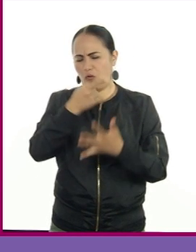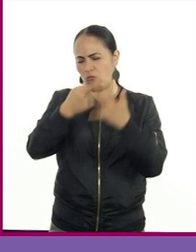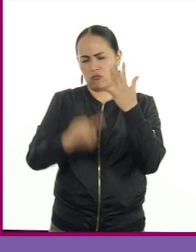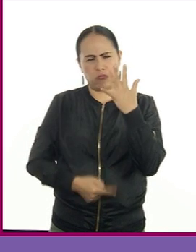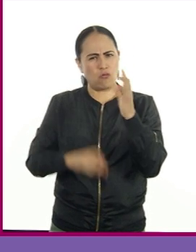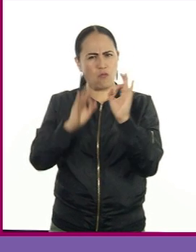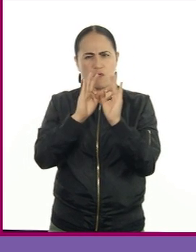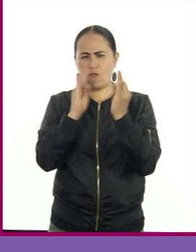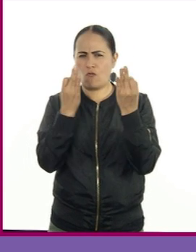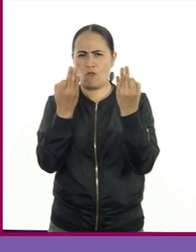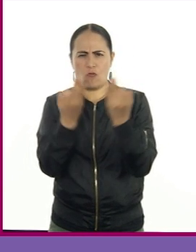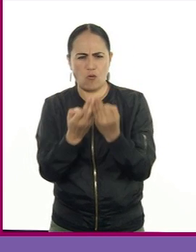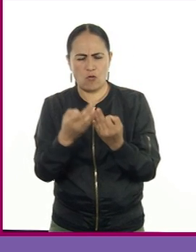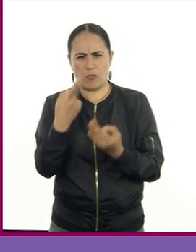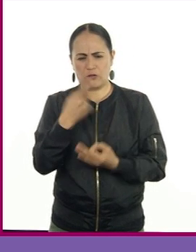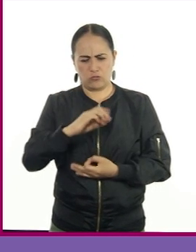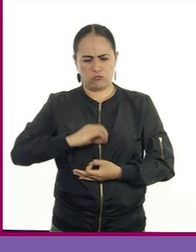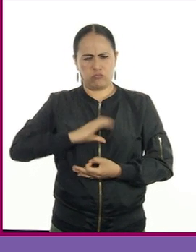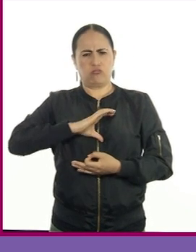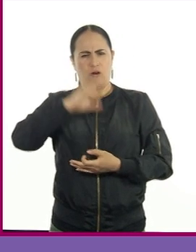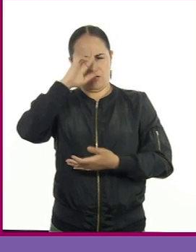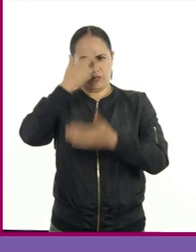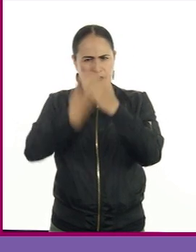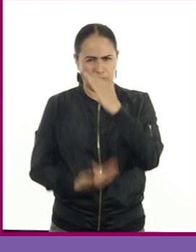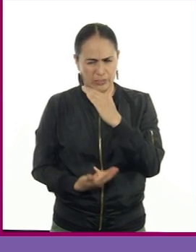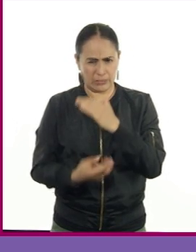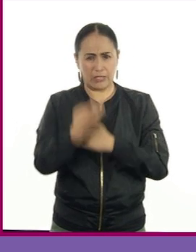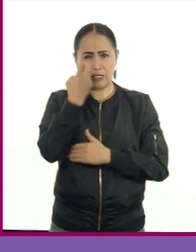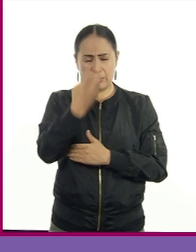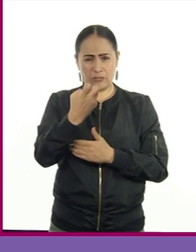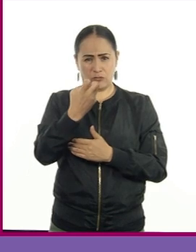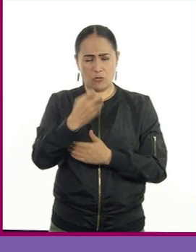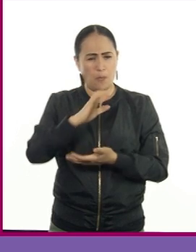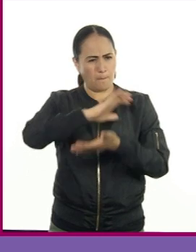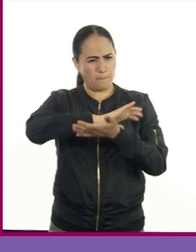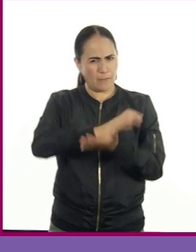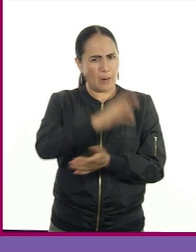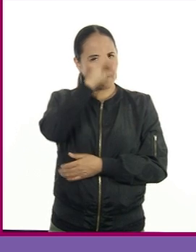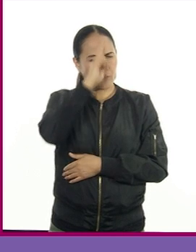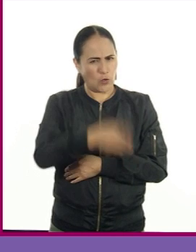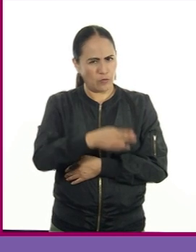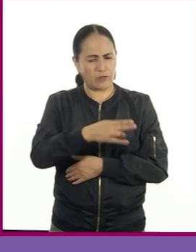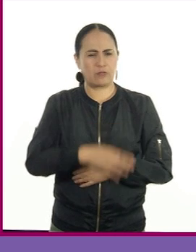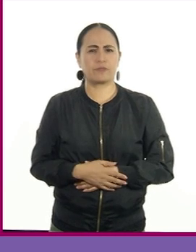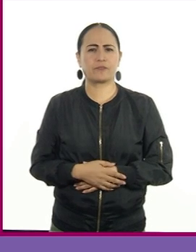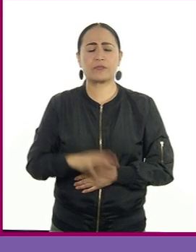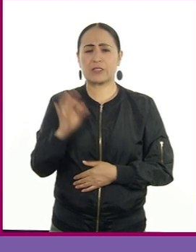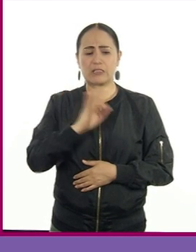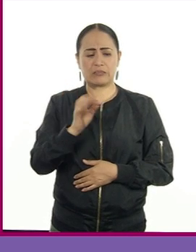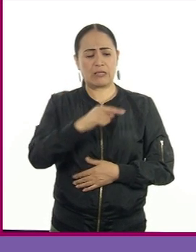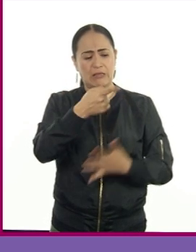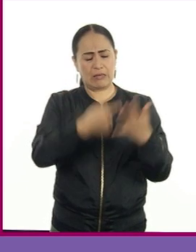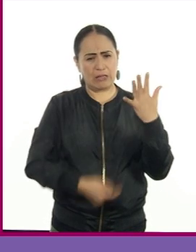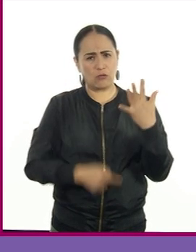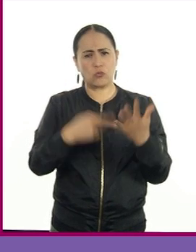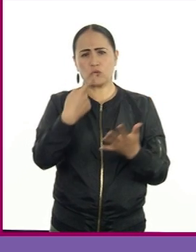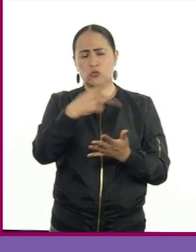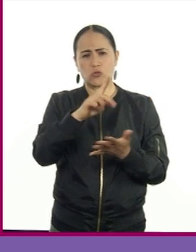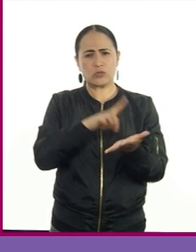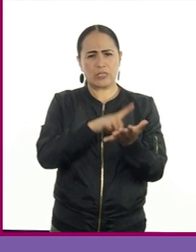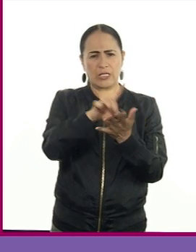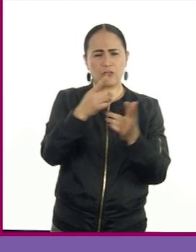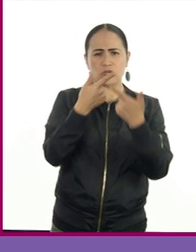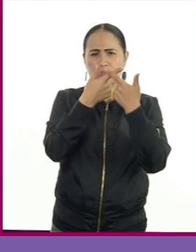que atente contra la dignidad humana y tenga por objeto anular o menoscabar los derechos